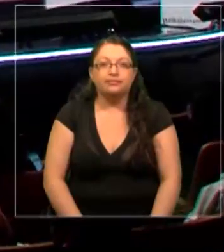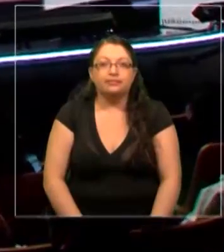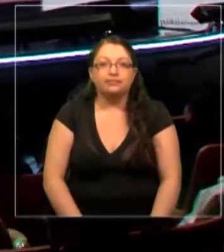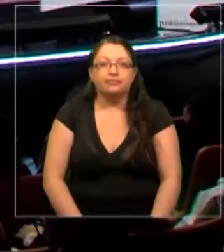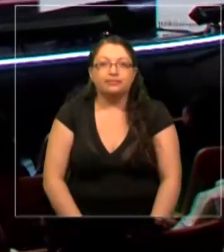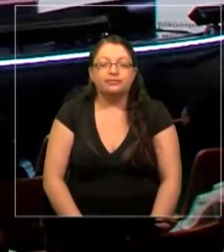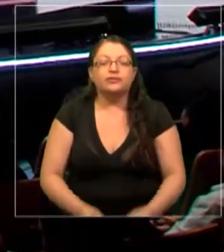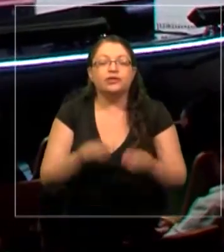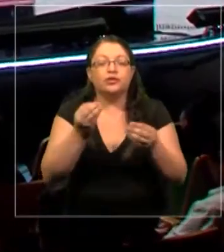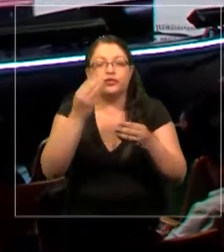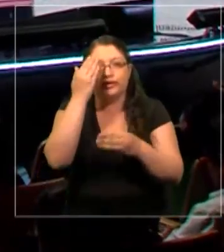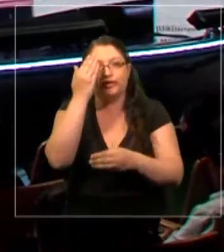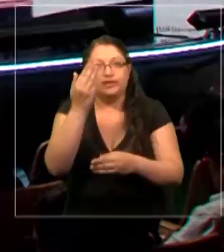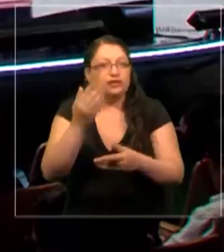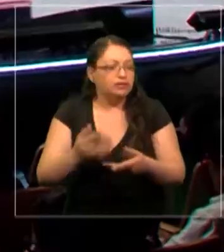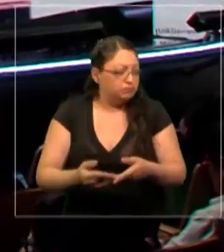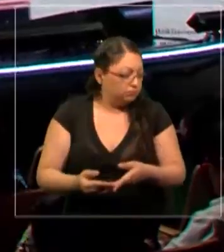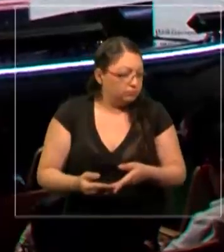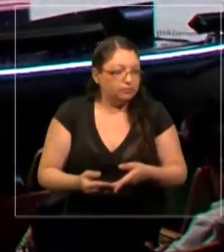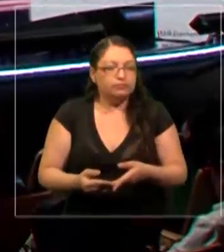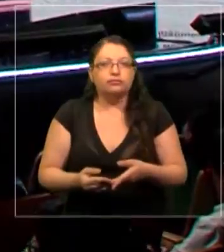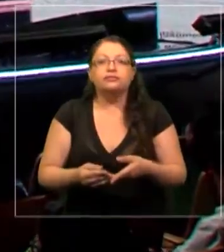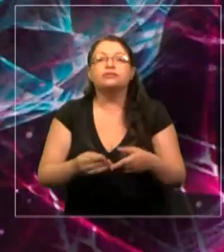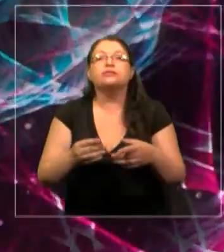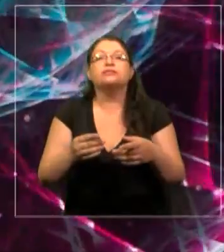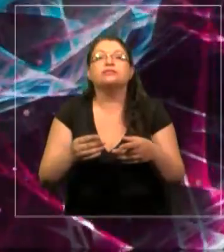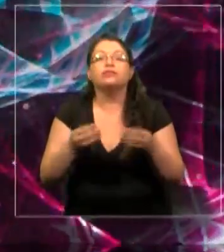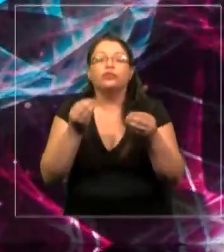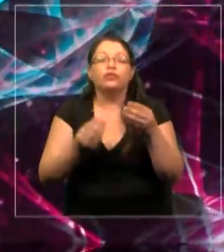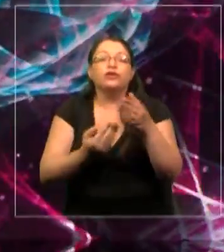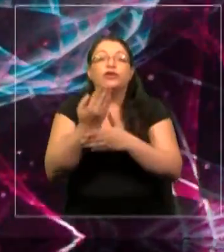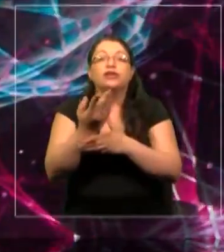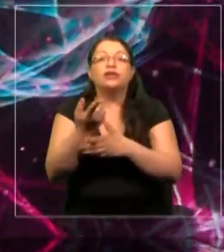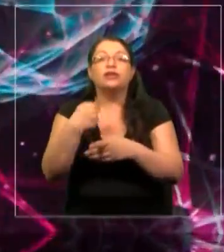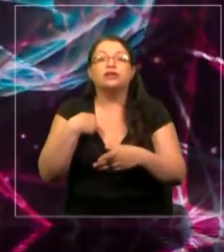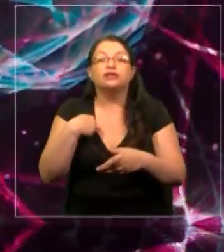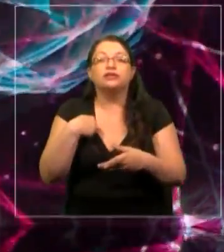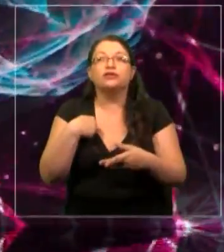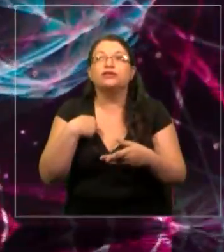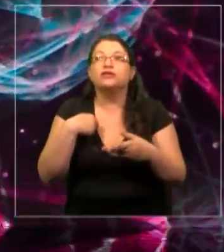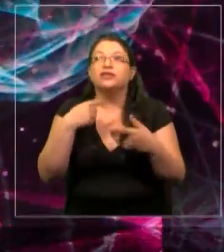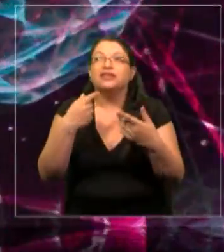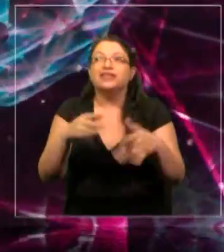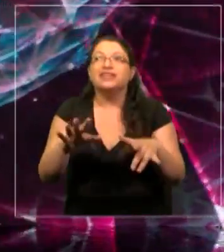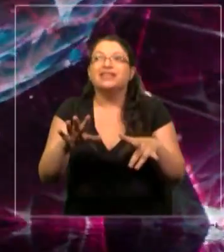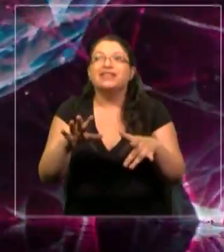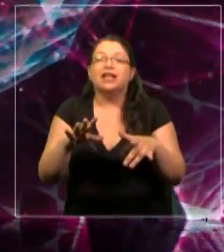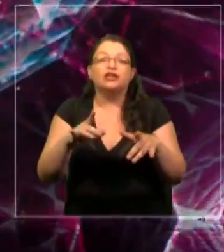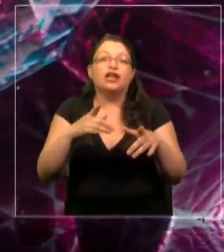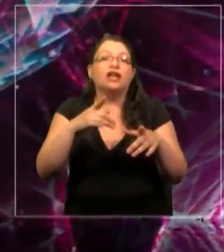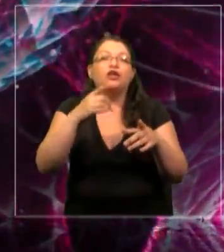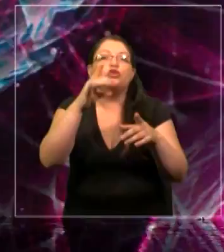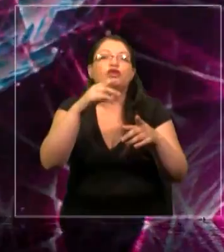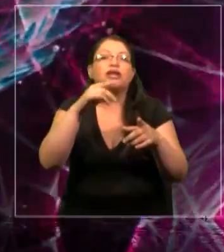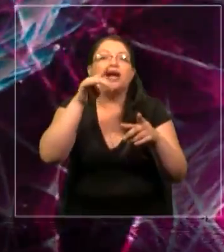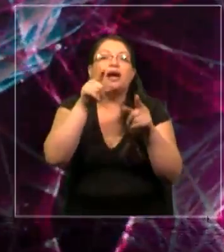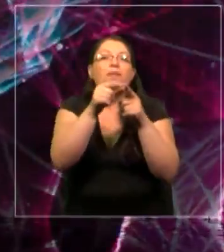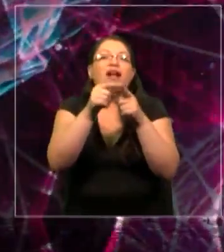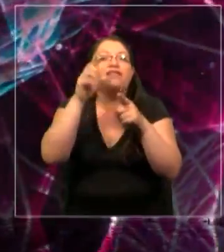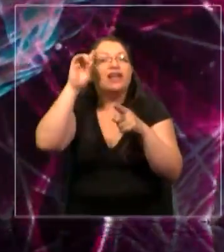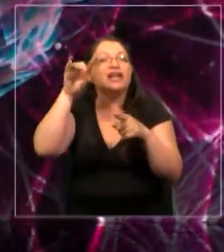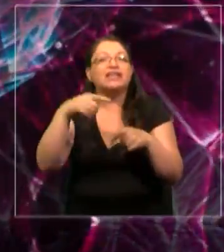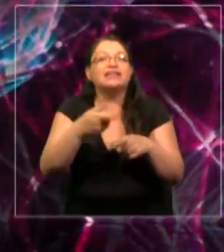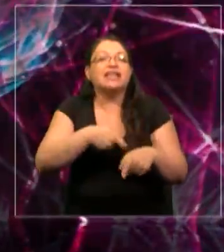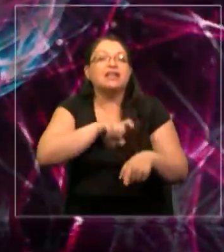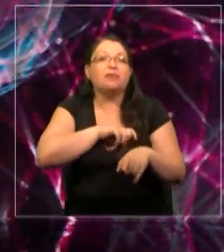Buenos días. Good morning. Buenos días. Estoy ya estratado en mi español, así que me disculpo si hablo en